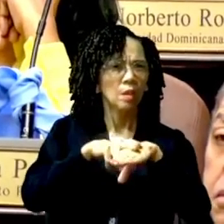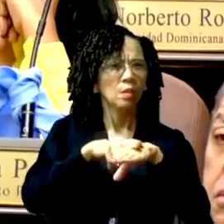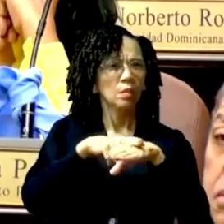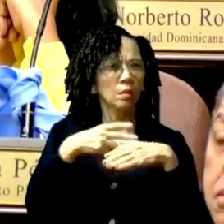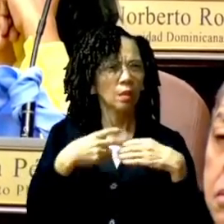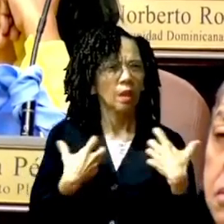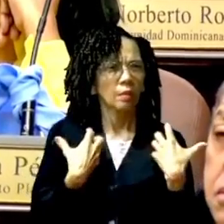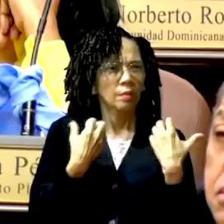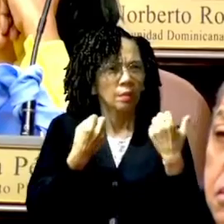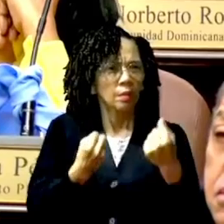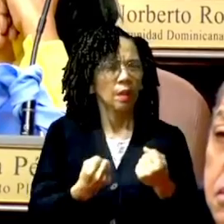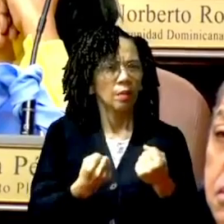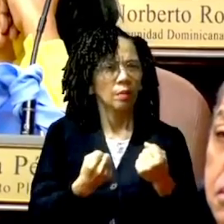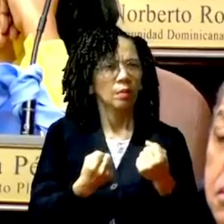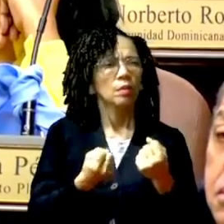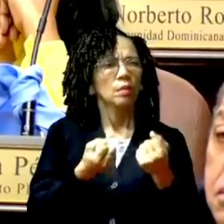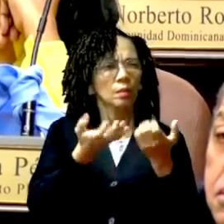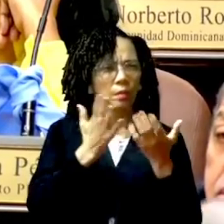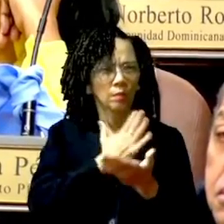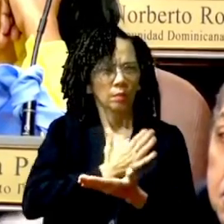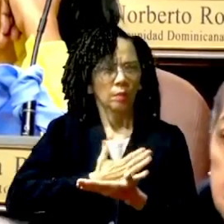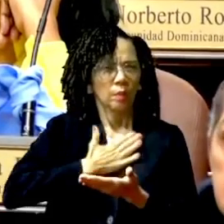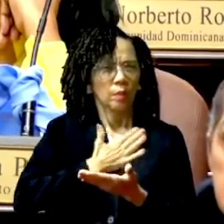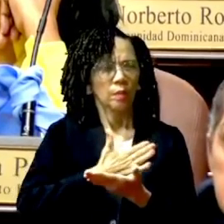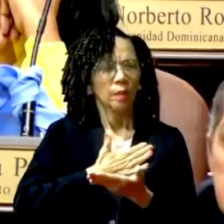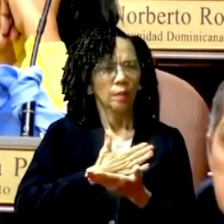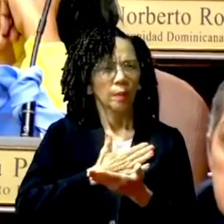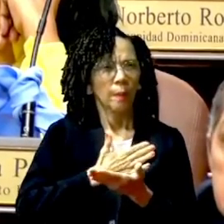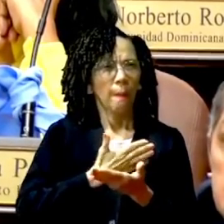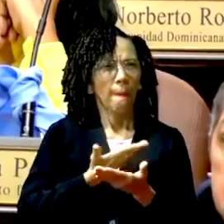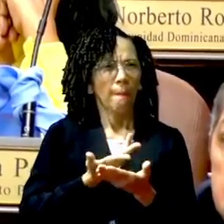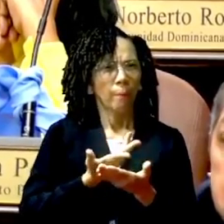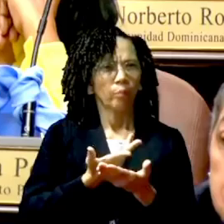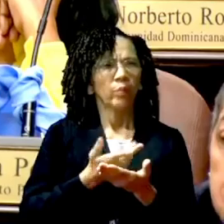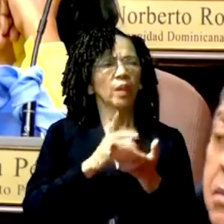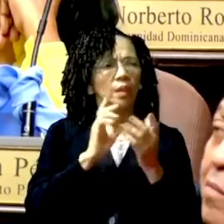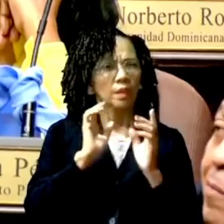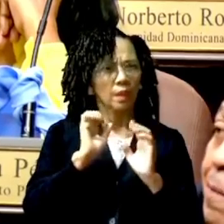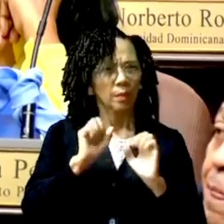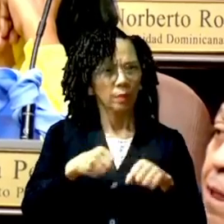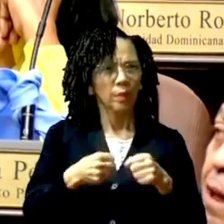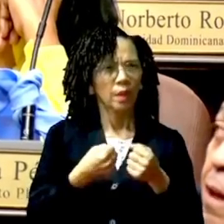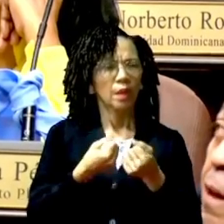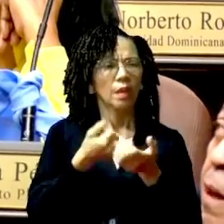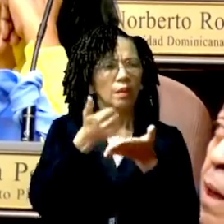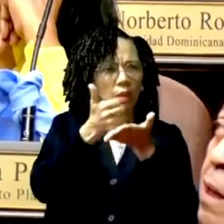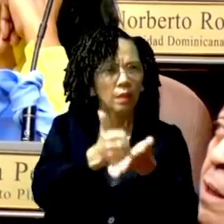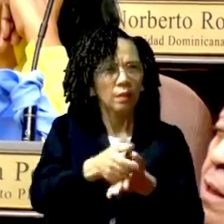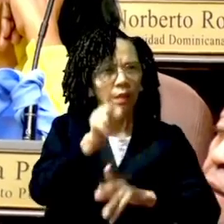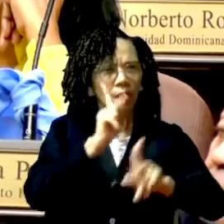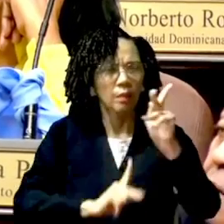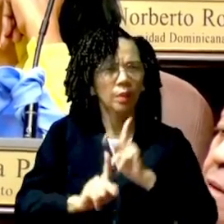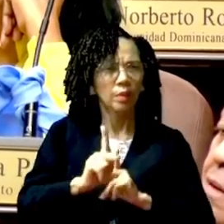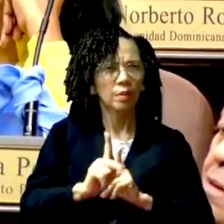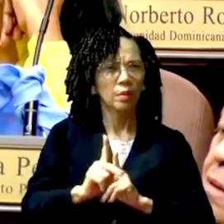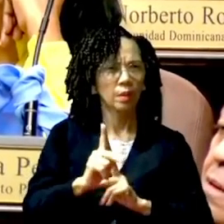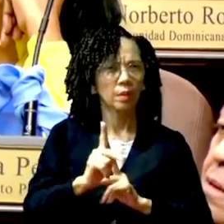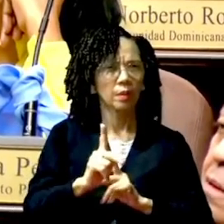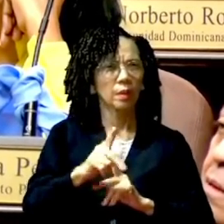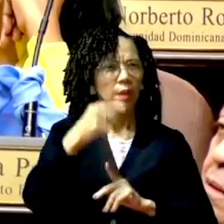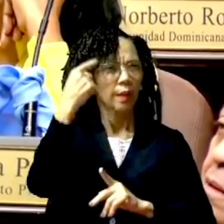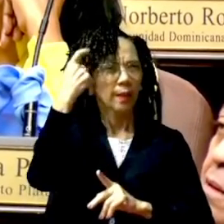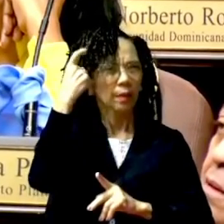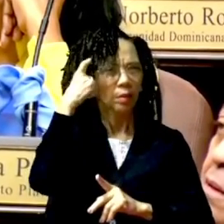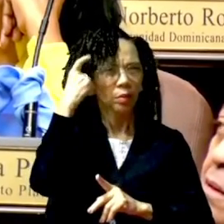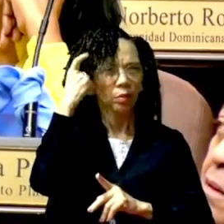se actualice y se ponga en vigencia el Plan Nacional de Salud Mental, que se inició en